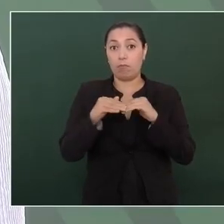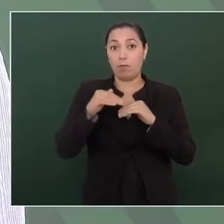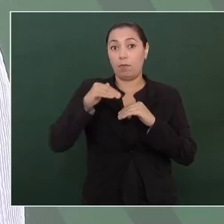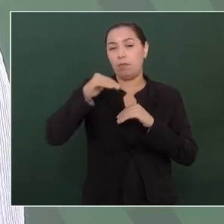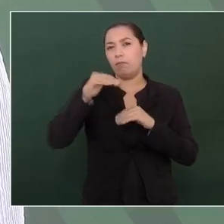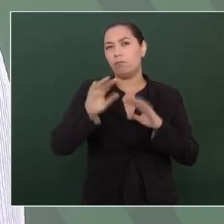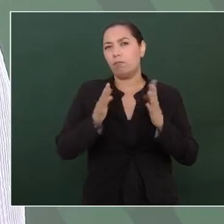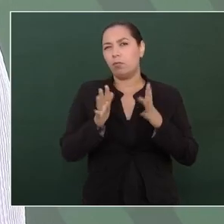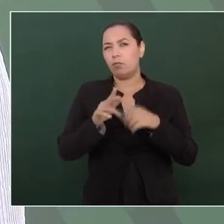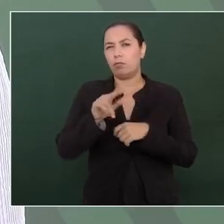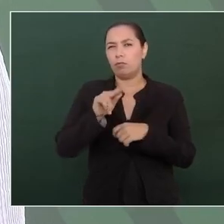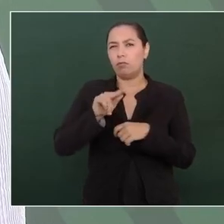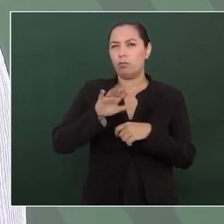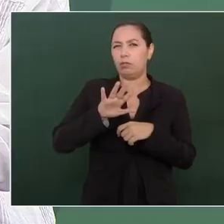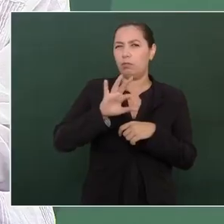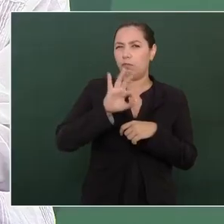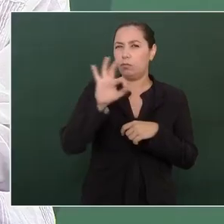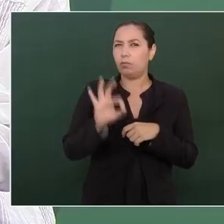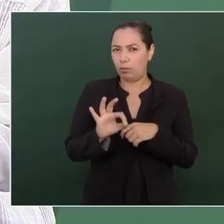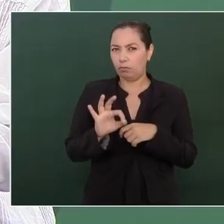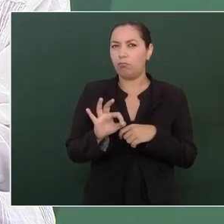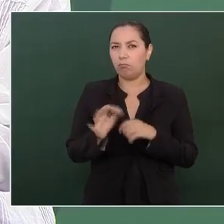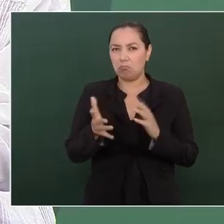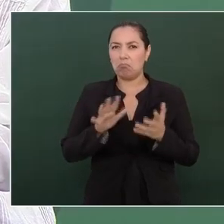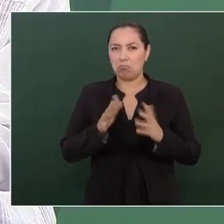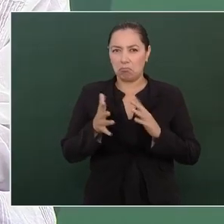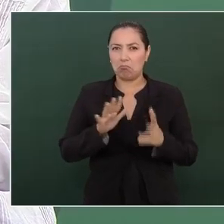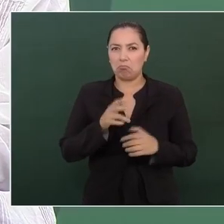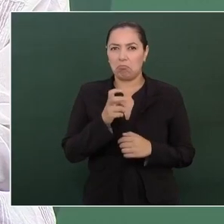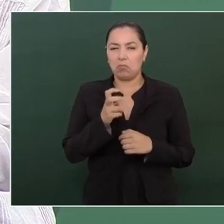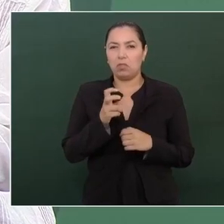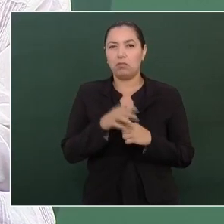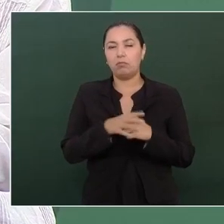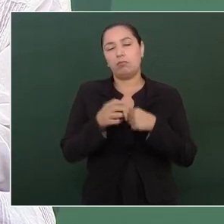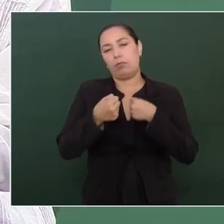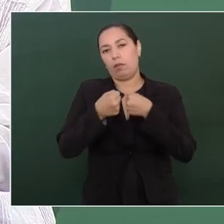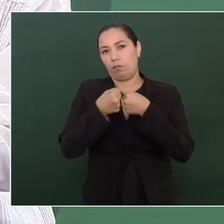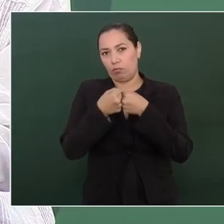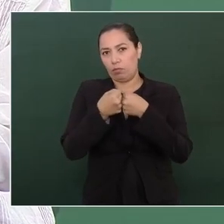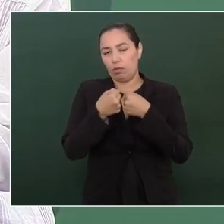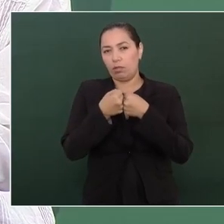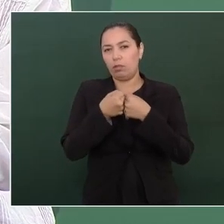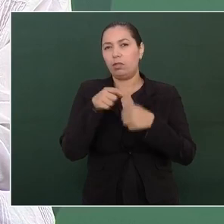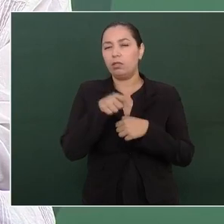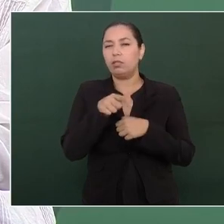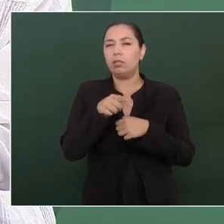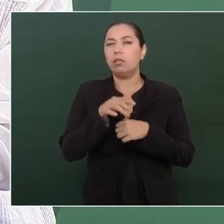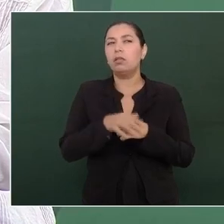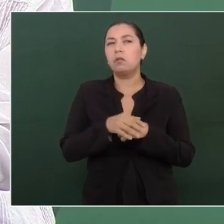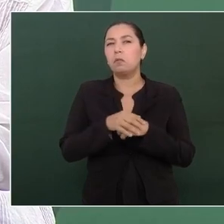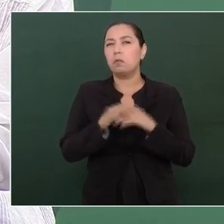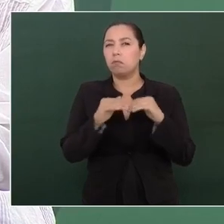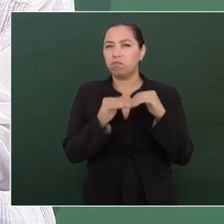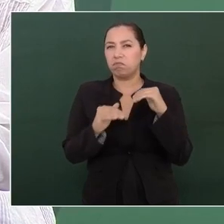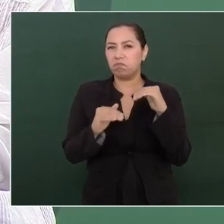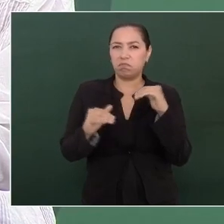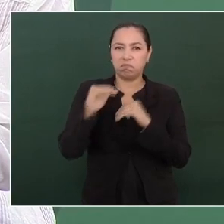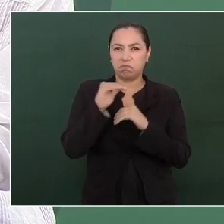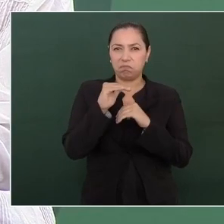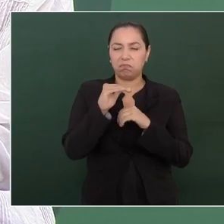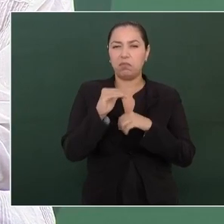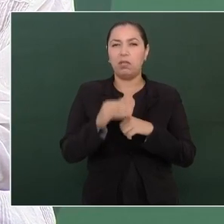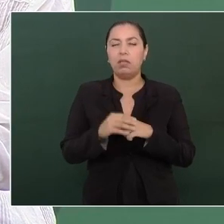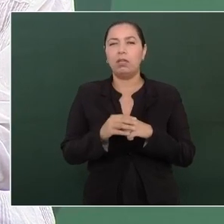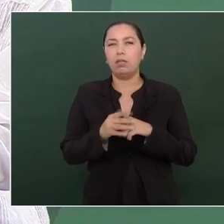como 85%, en la frontera el aumento ha sido